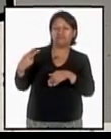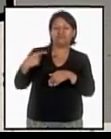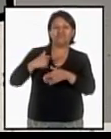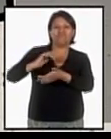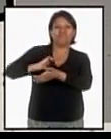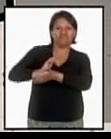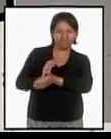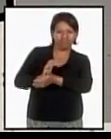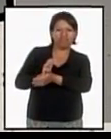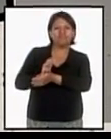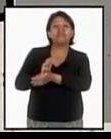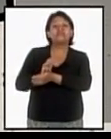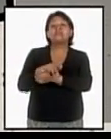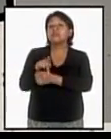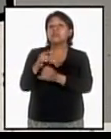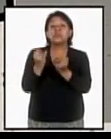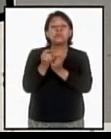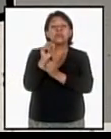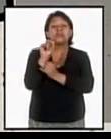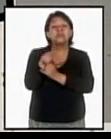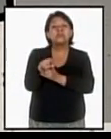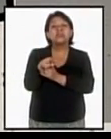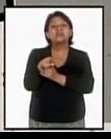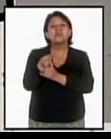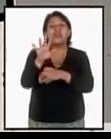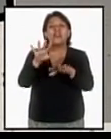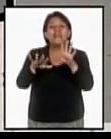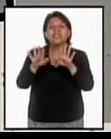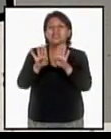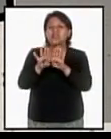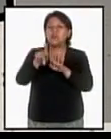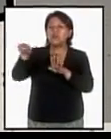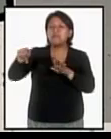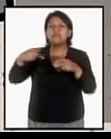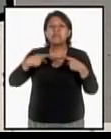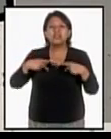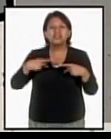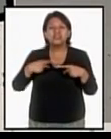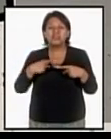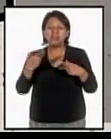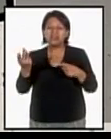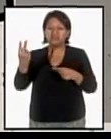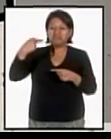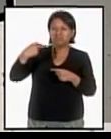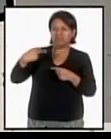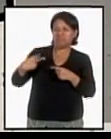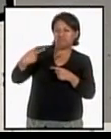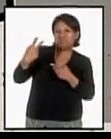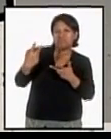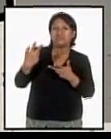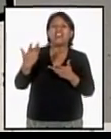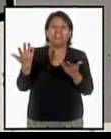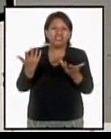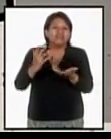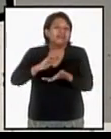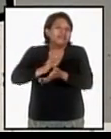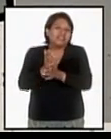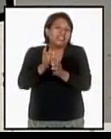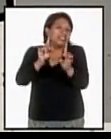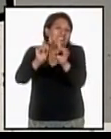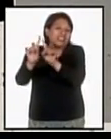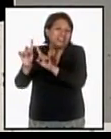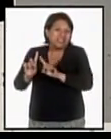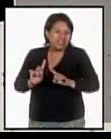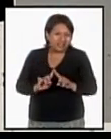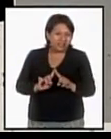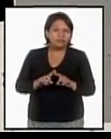discriminando, y también los comportamientos de la gente también, ¿verdad? Te discrimina una forma a